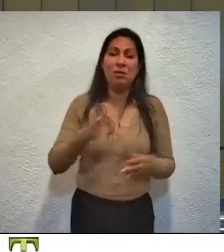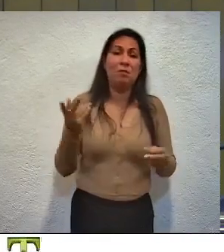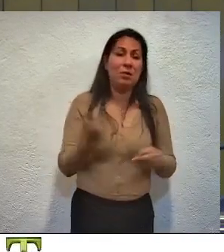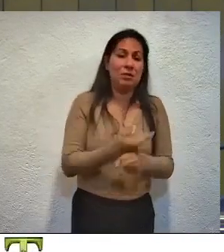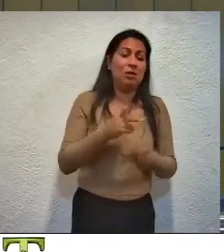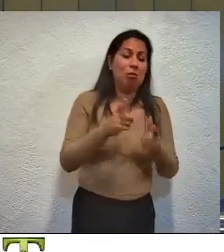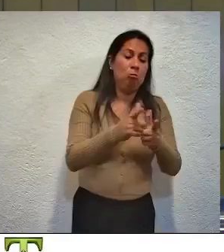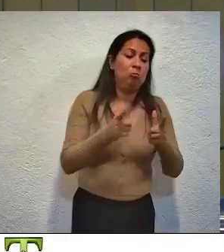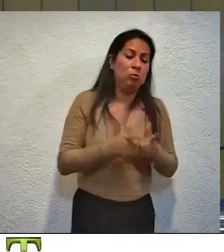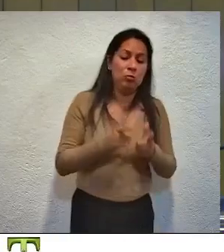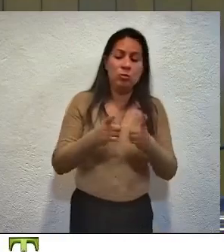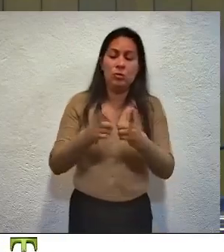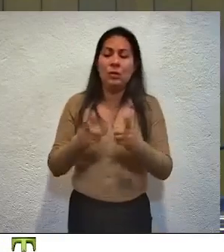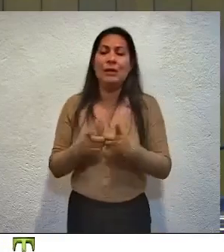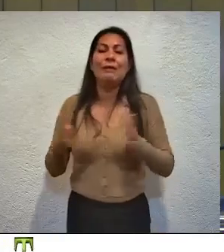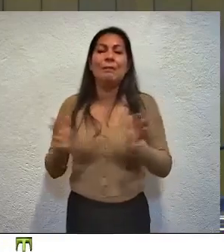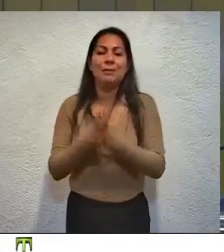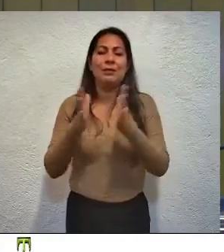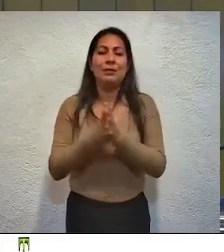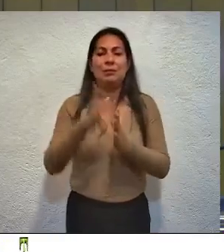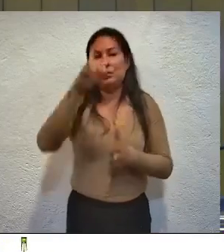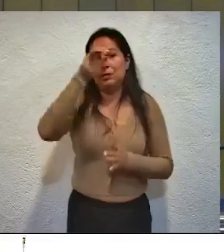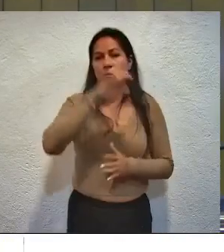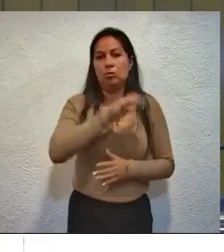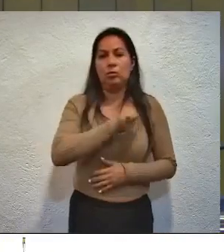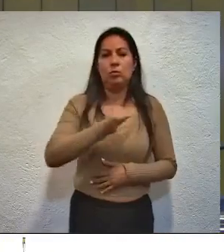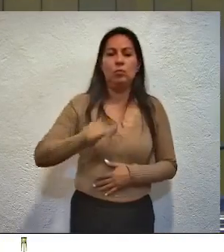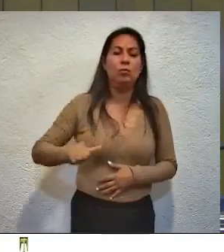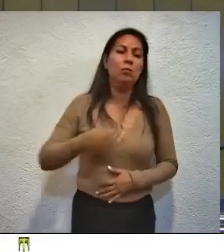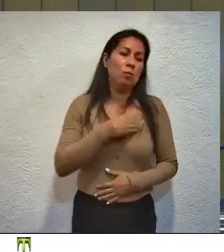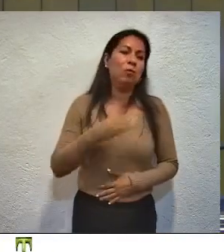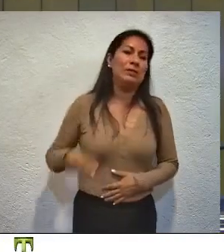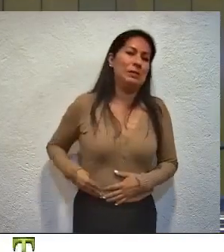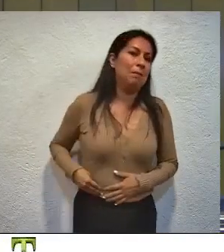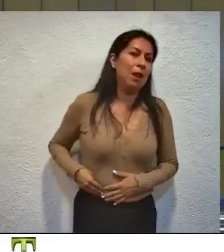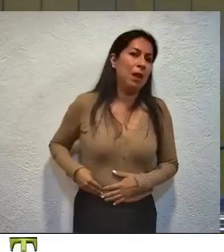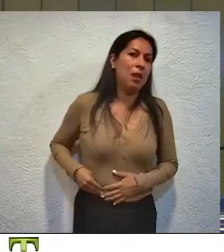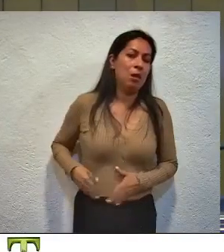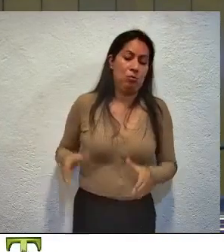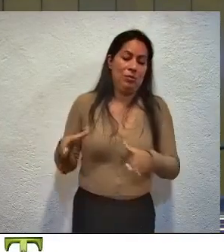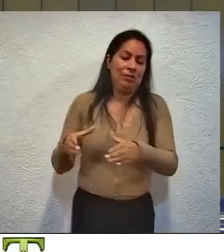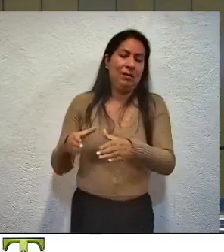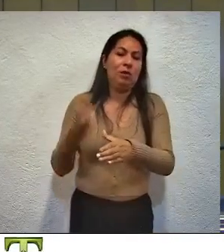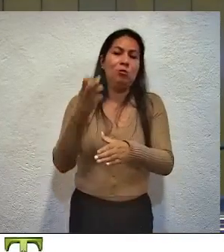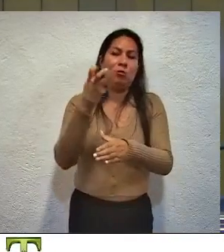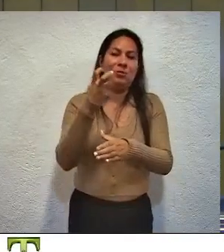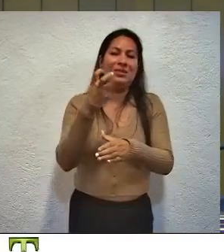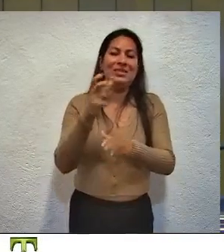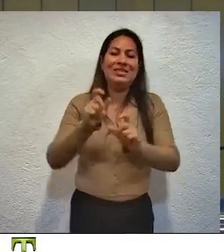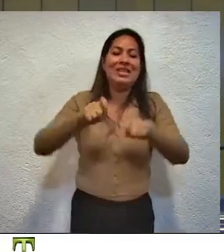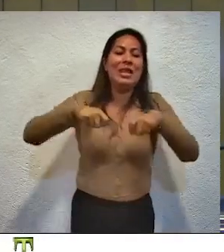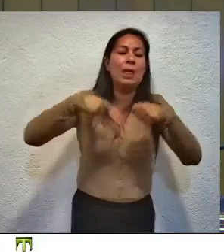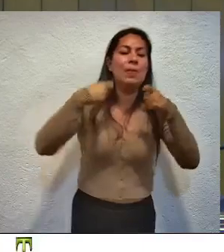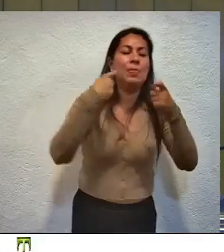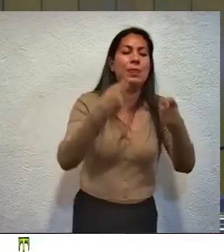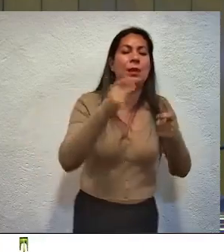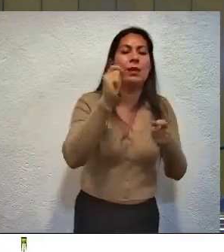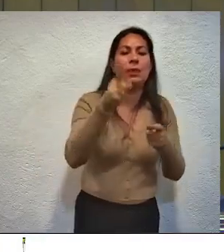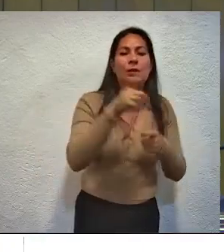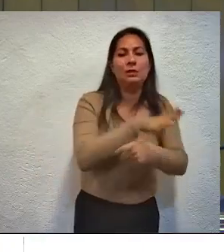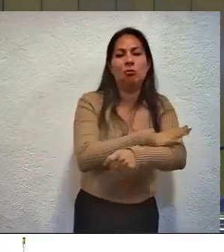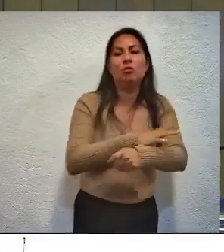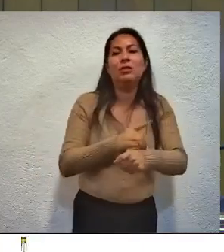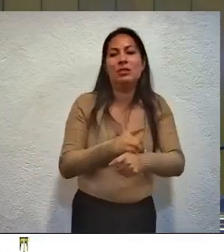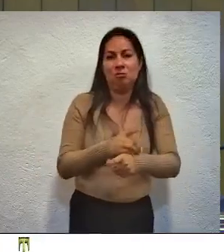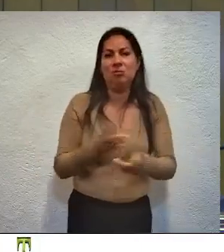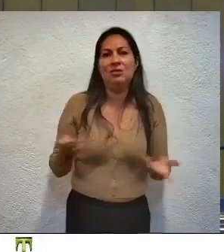grupos que participan en el Consejo Municipal Comunitario. Y uno de ellos era precisamente la distribución de estas